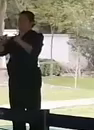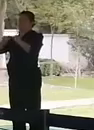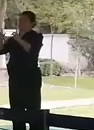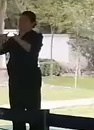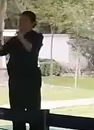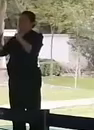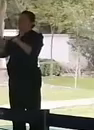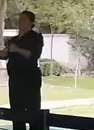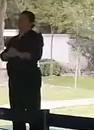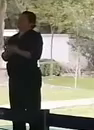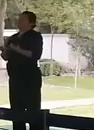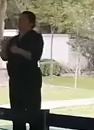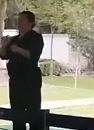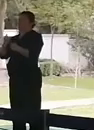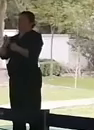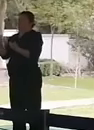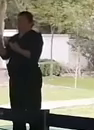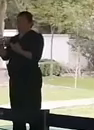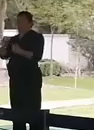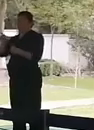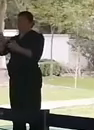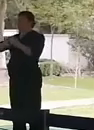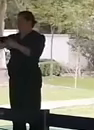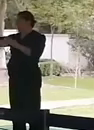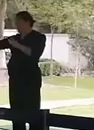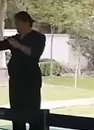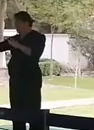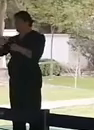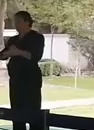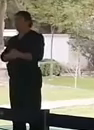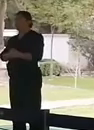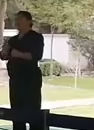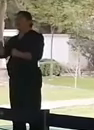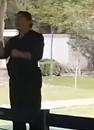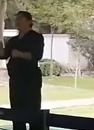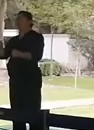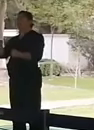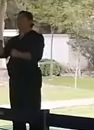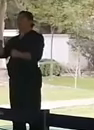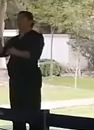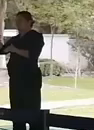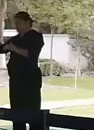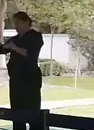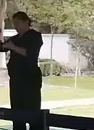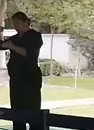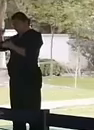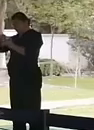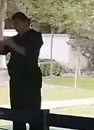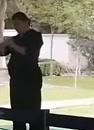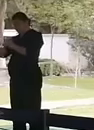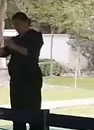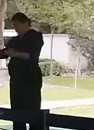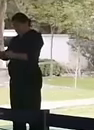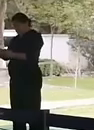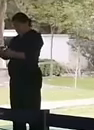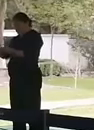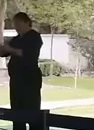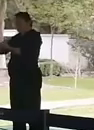que por alguna circunstancia migraron, que no pierdan sus raíces, que no pierdan la unidad familiar, que